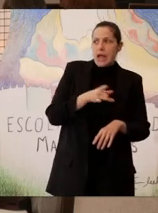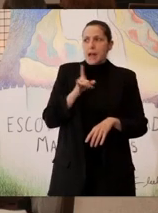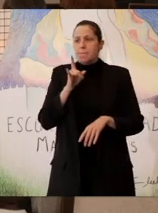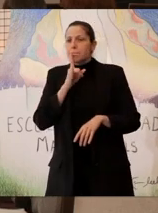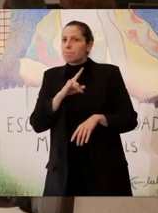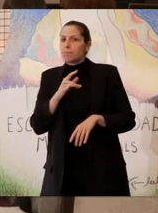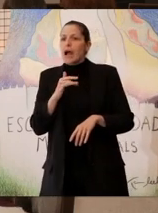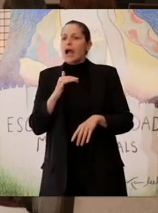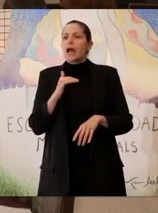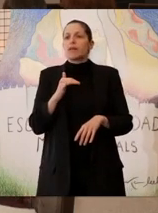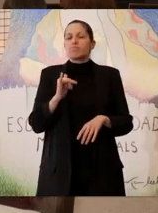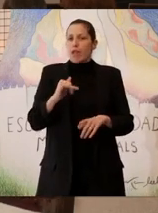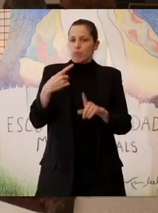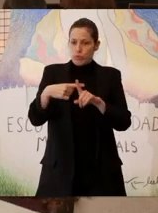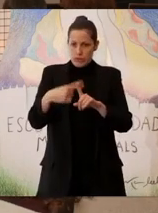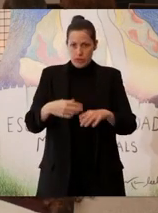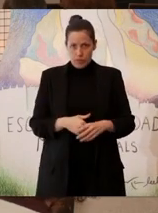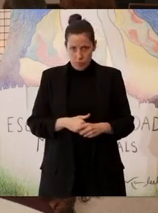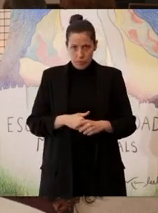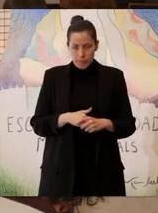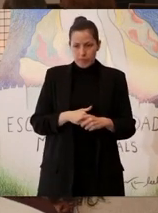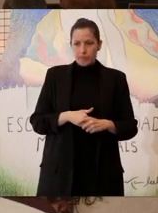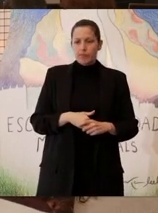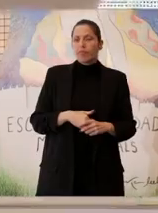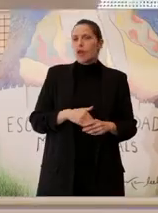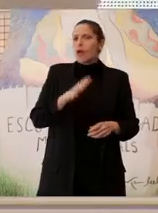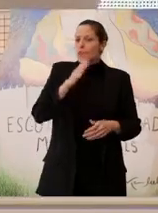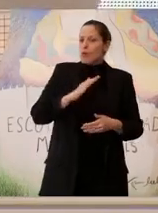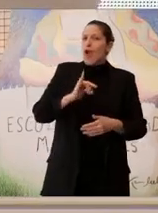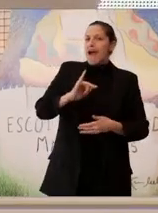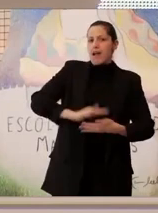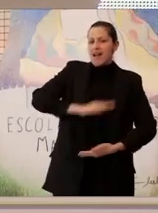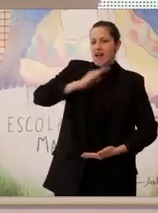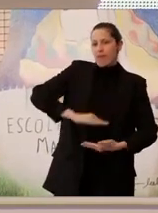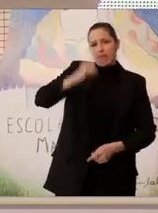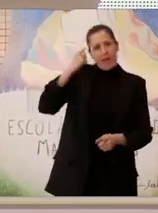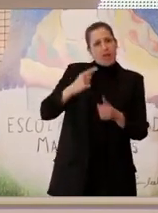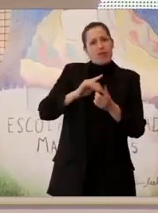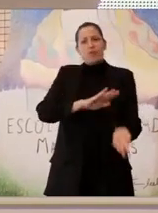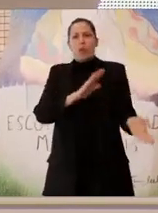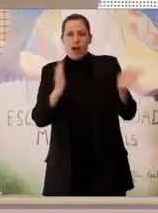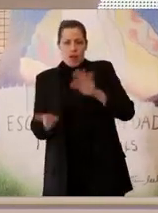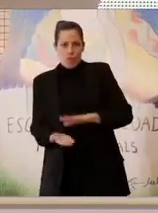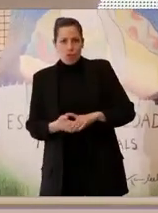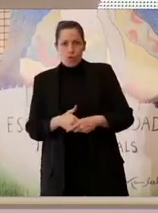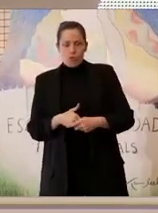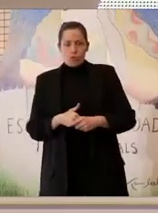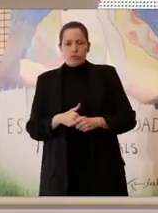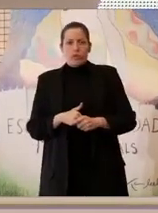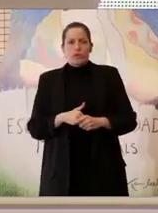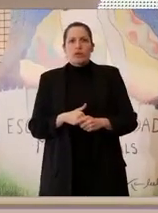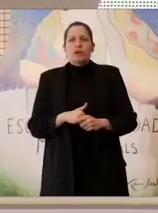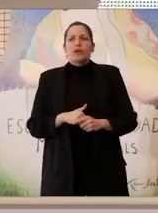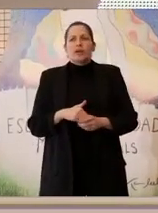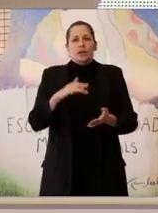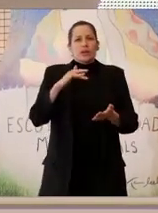poder o la circunstancia, el poder, lo digo en el entendido, de esa capacidad transformadora que tenemos. El día 10M se celebró el Día